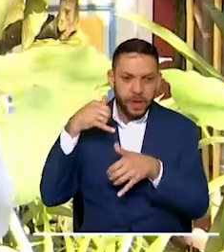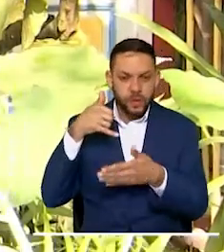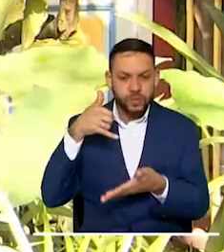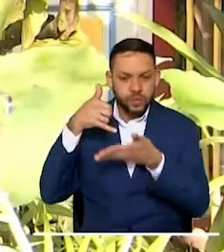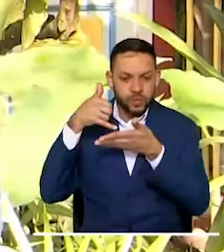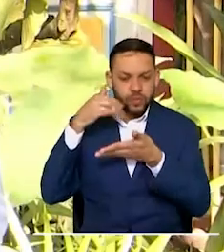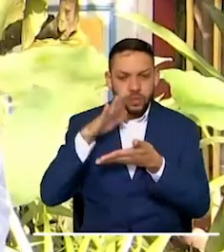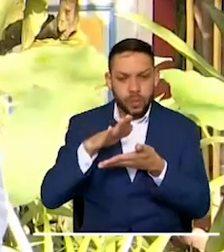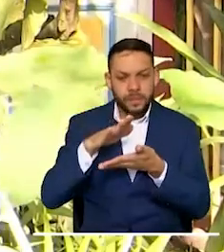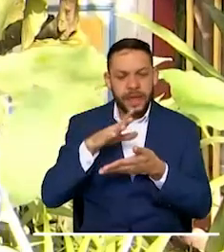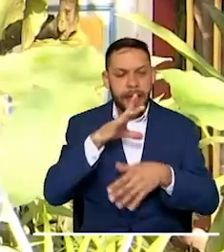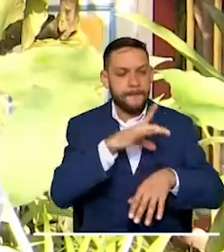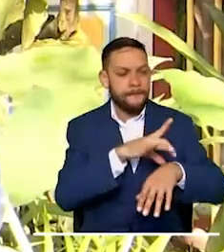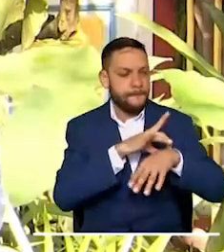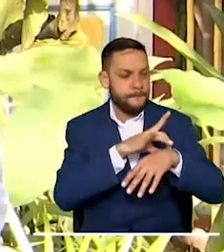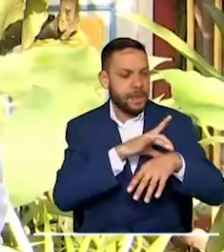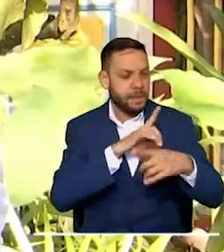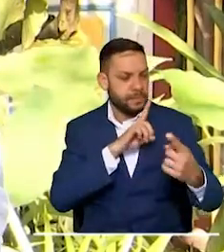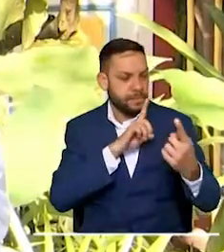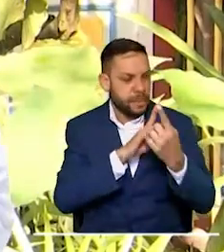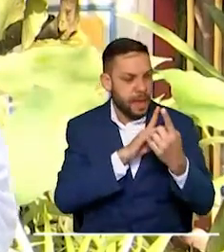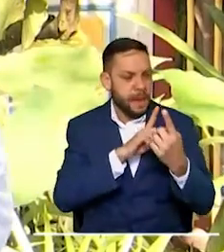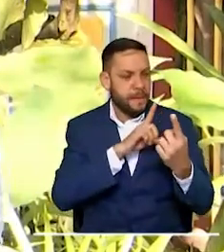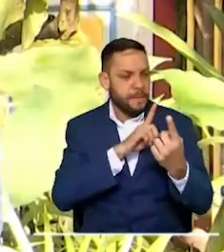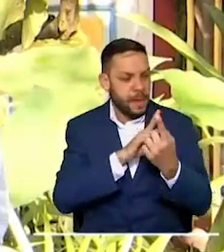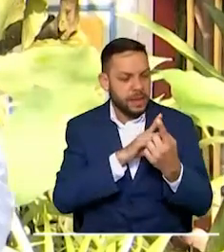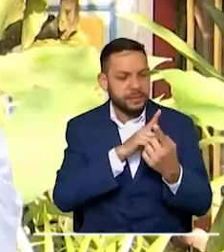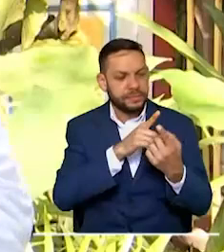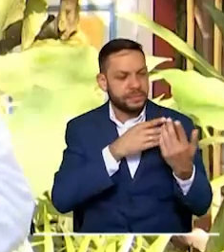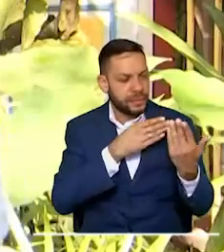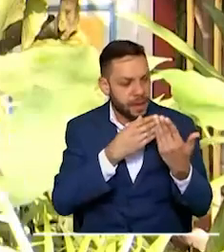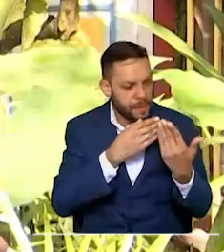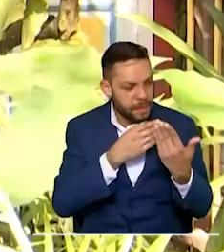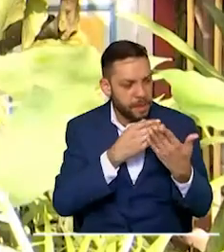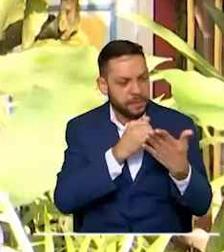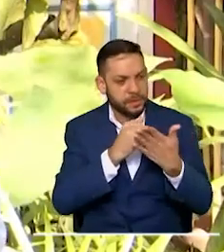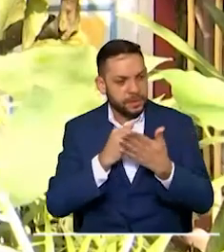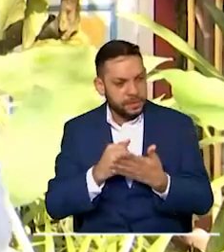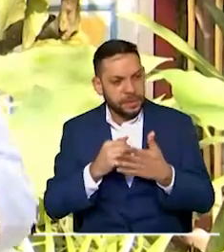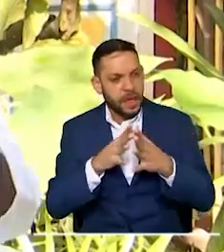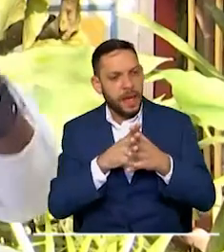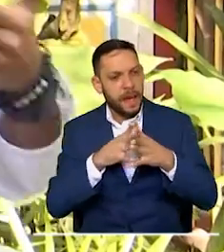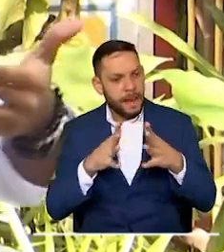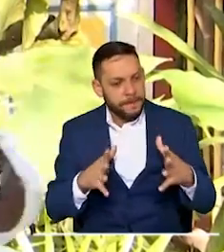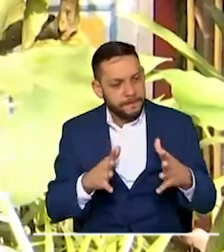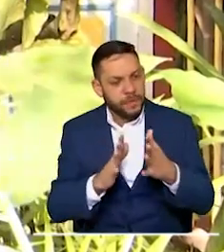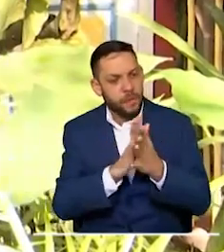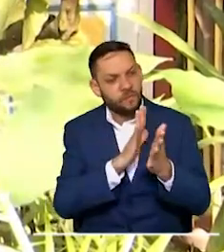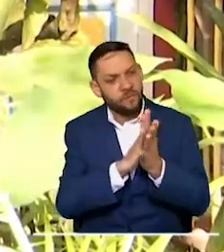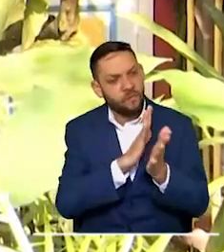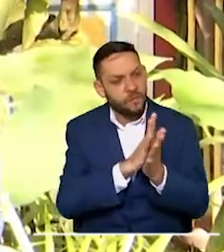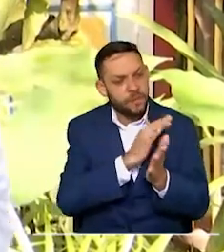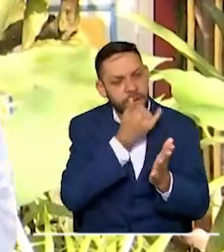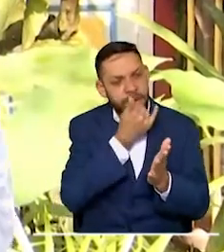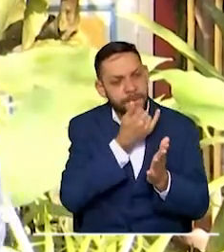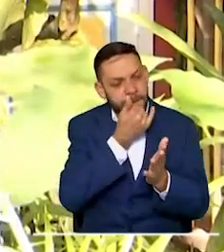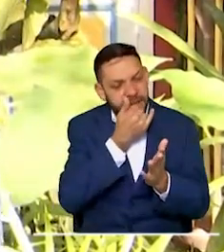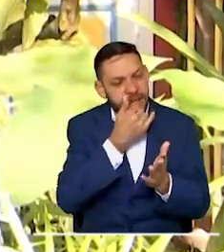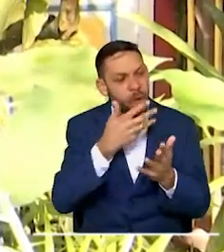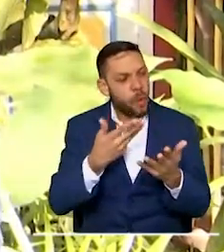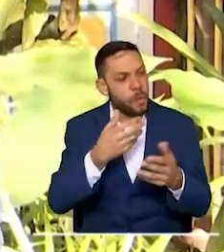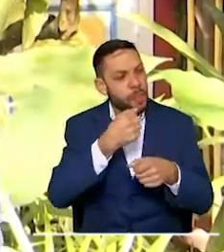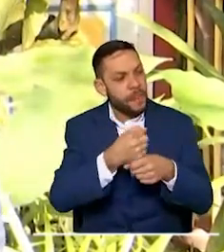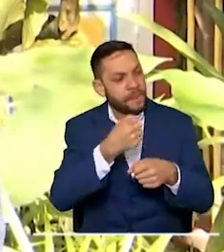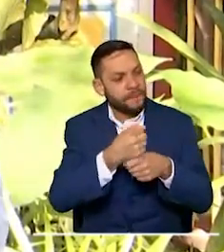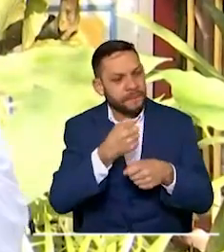para atender una consulta, siempre se va a derivar a unos para poder ampliar la información y conocer qué se debe trabajar. Porque puede